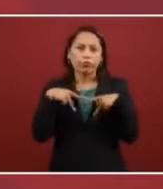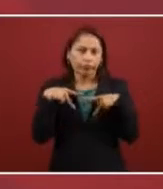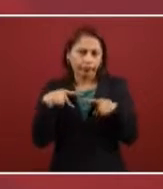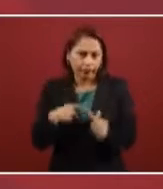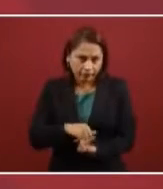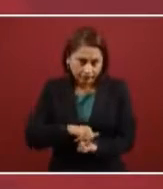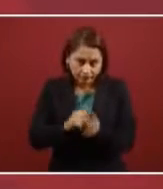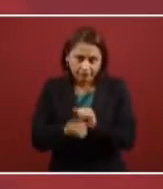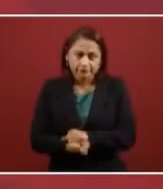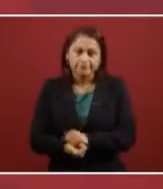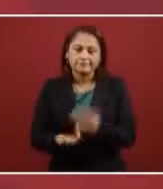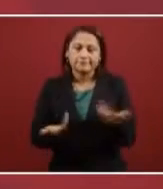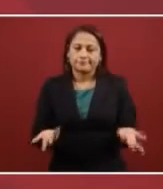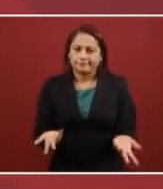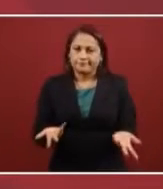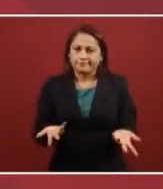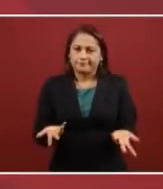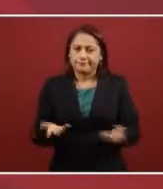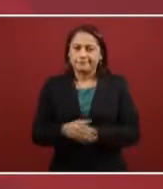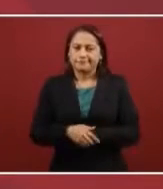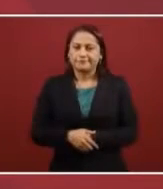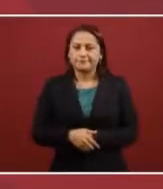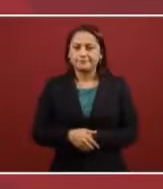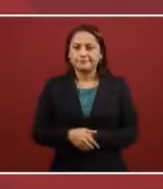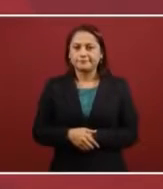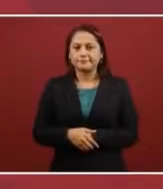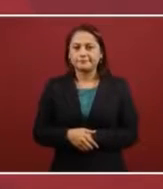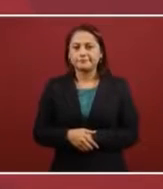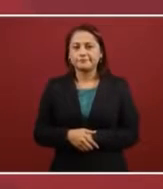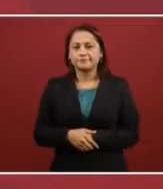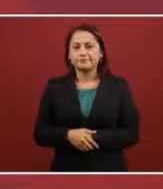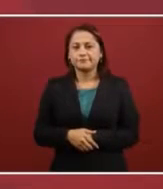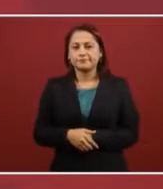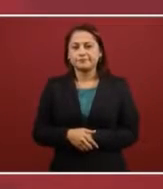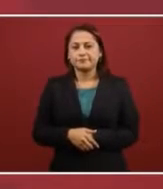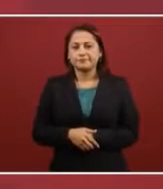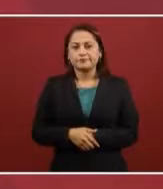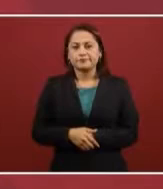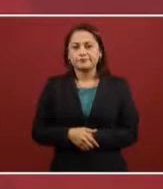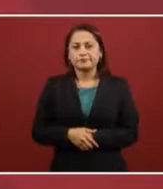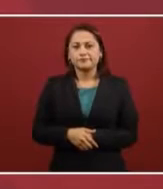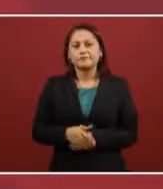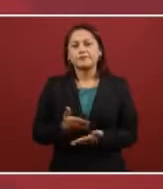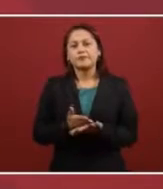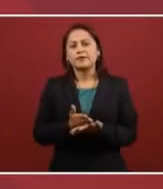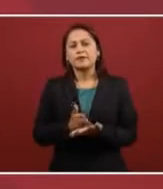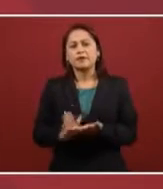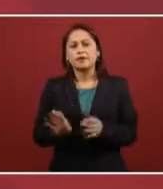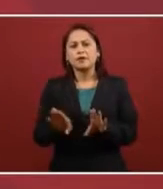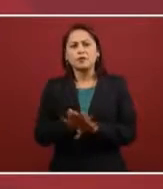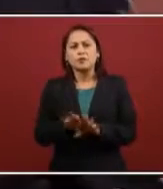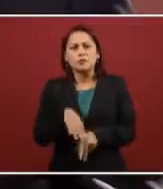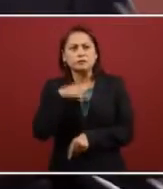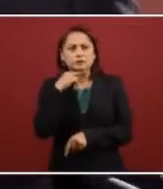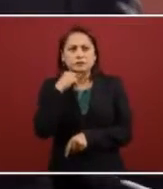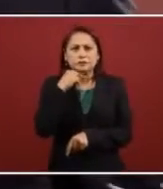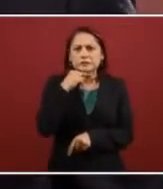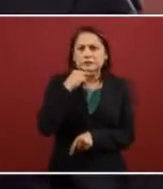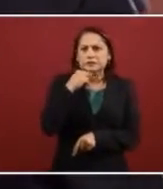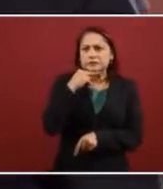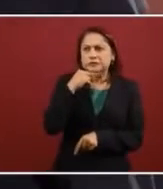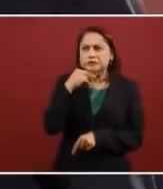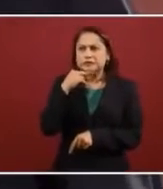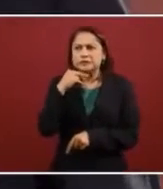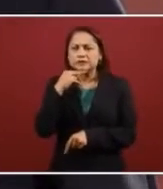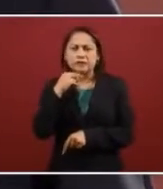Entonces, y además, no tanto es. It's no, not just so much. Afligirse para no aflojarse. Worried so you don't get